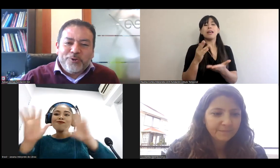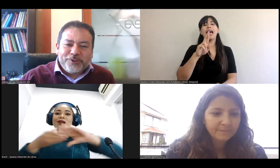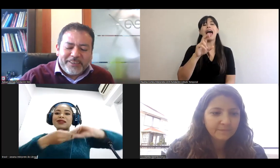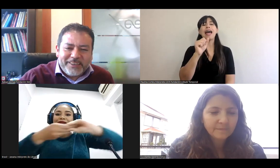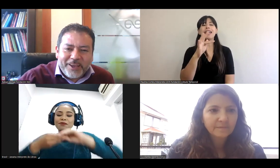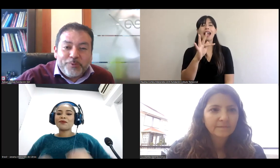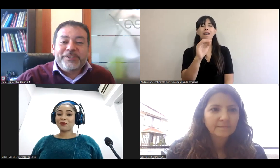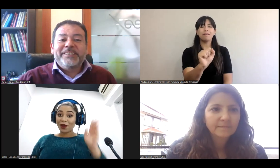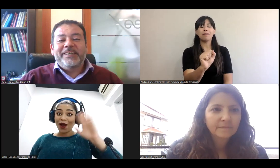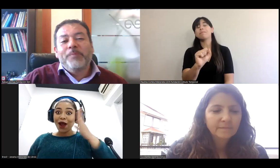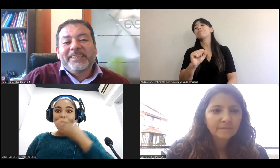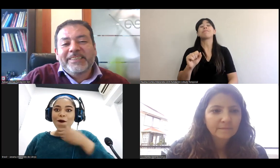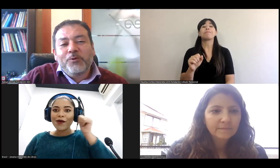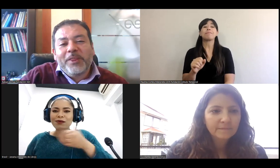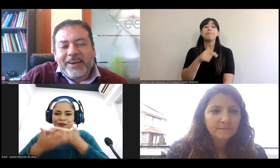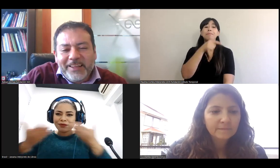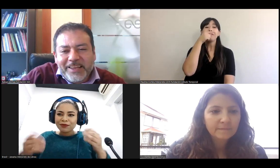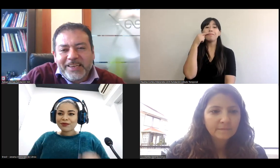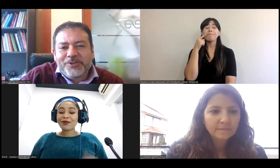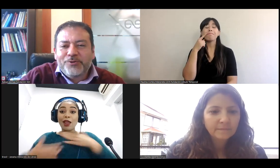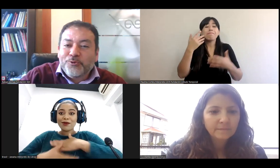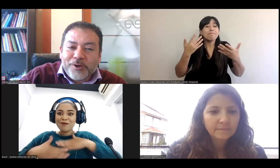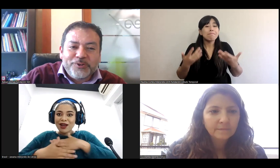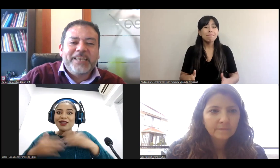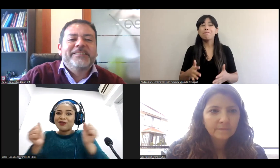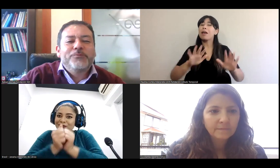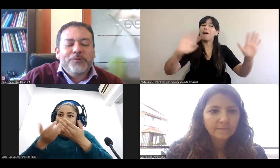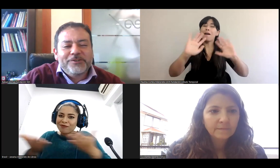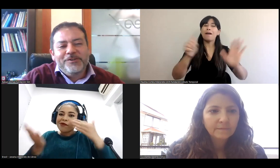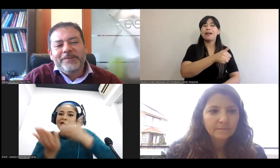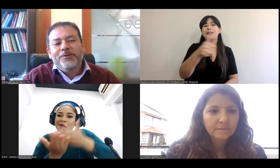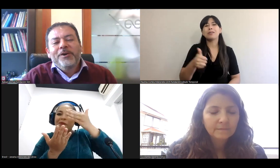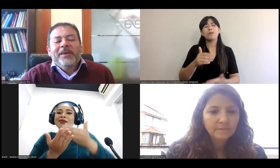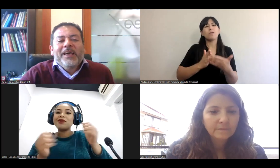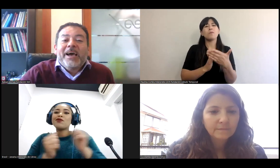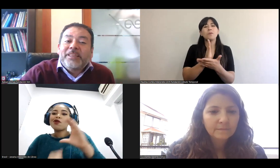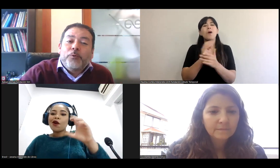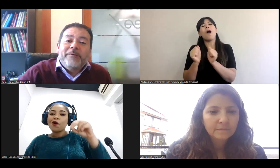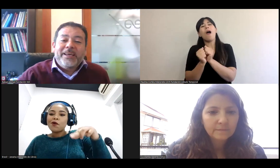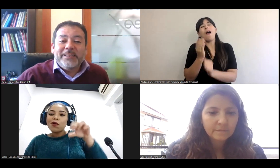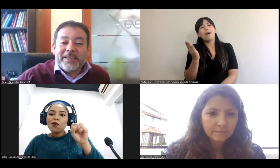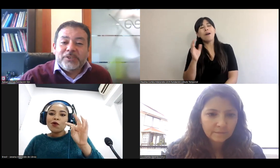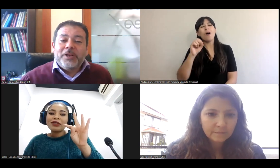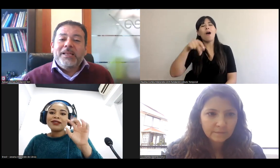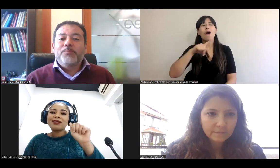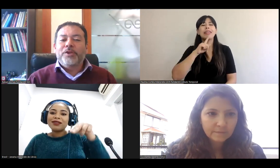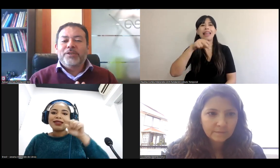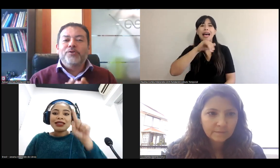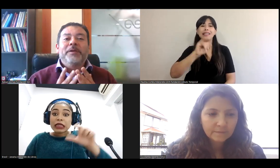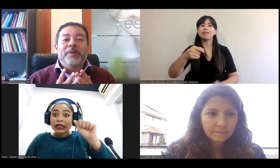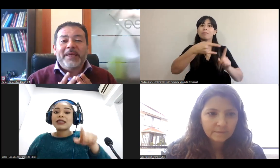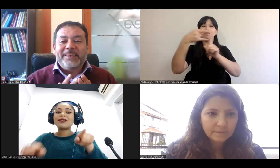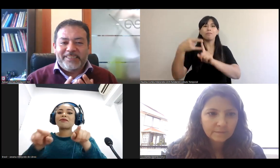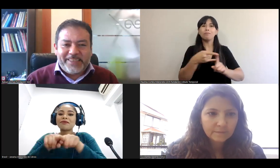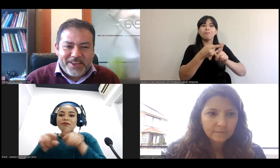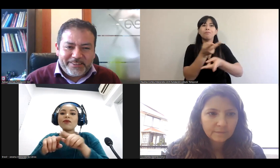todas y a todos. Es un placer saludarles y dar inicio junto a Constanza de Fundación Olivo a este webinar internacional del proyecto